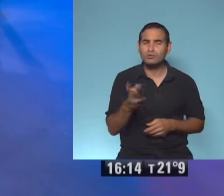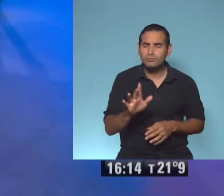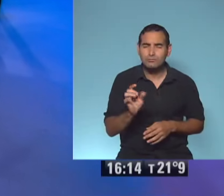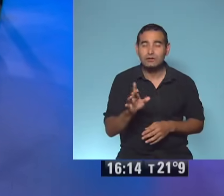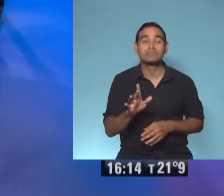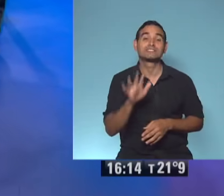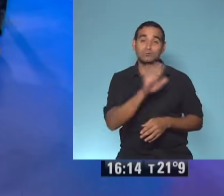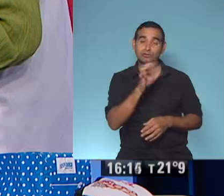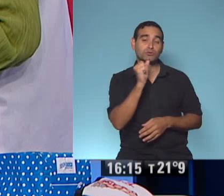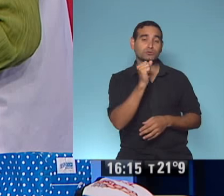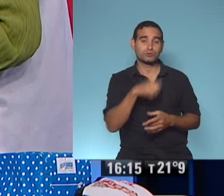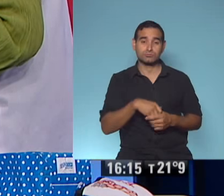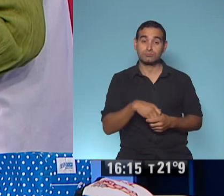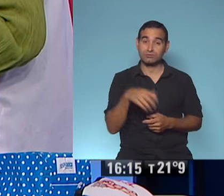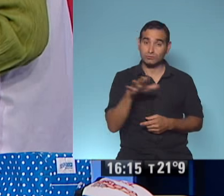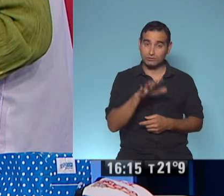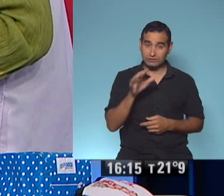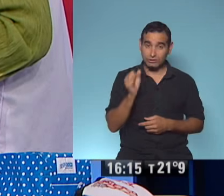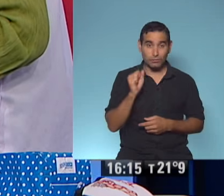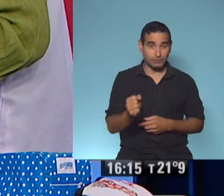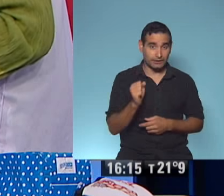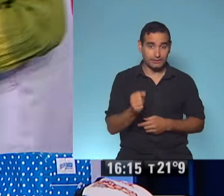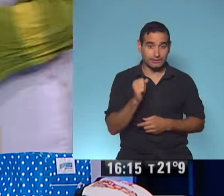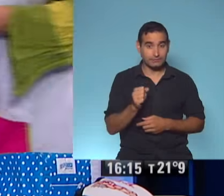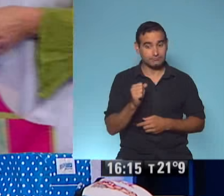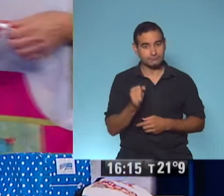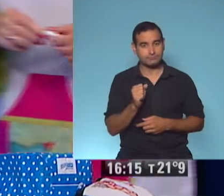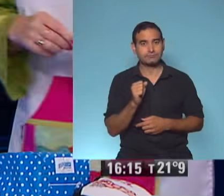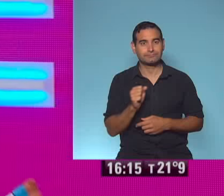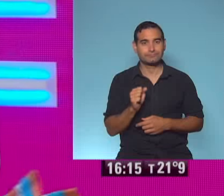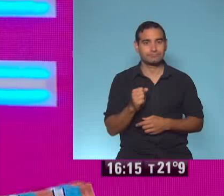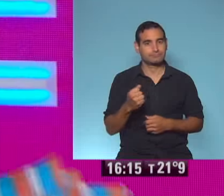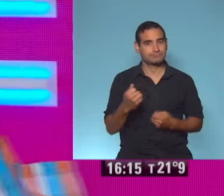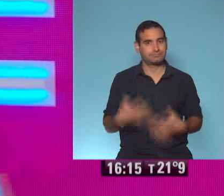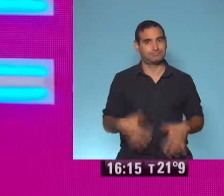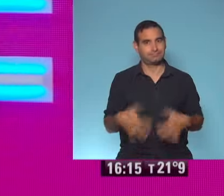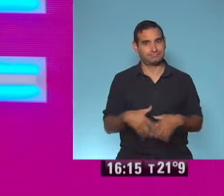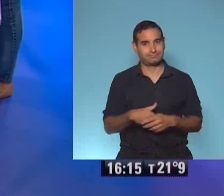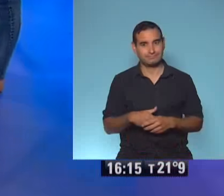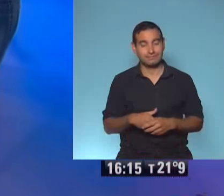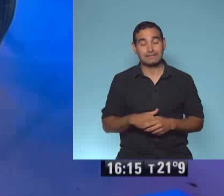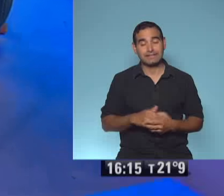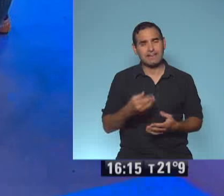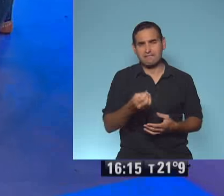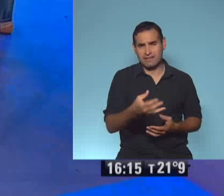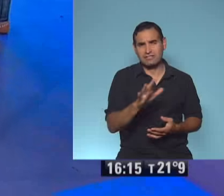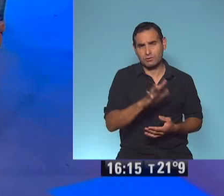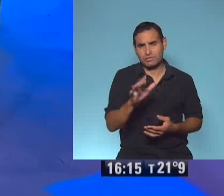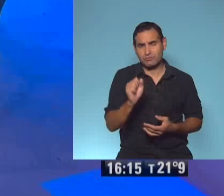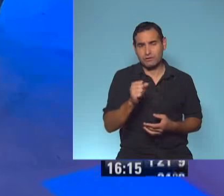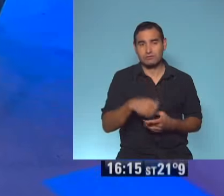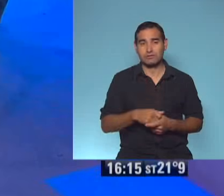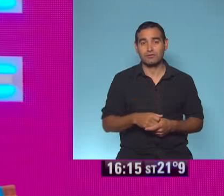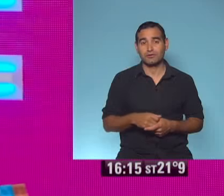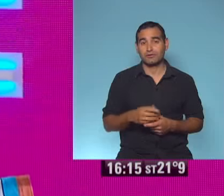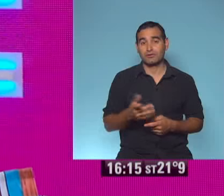perdón? 55 pesos. ¡55 pesos! ¡Qué caro! Muy bien, 55 pesos. 55